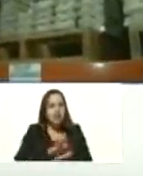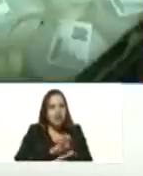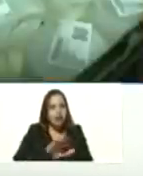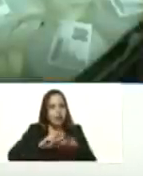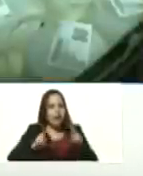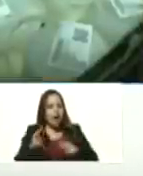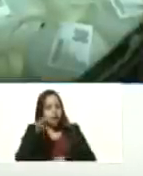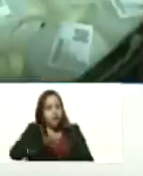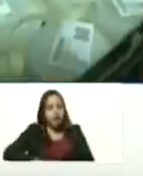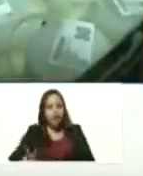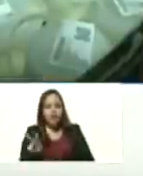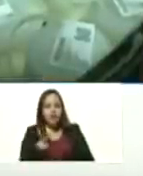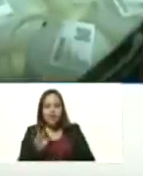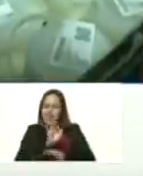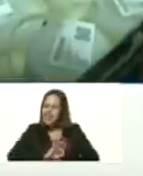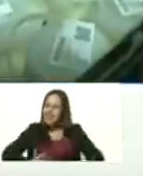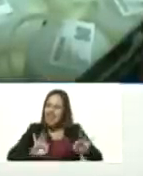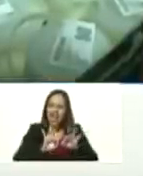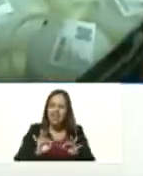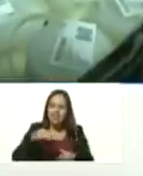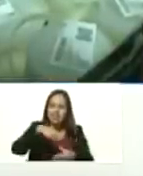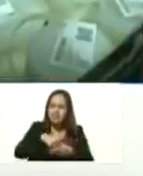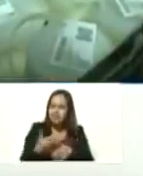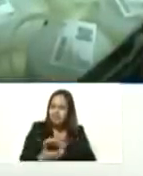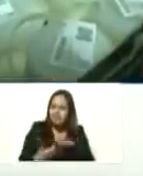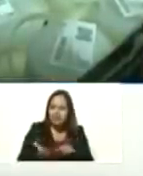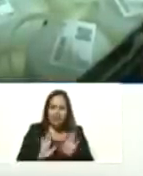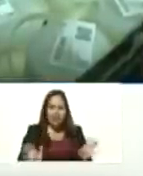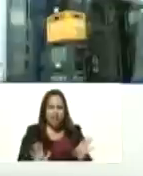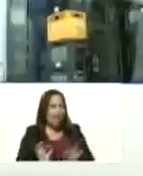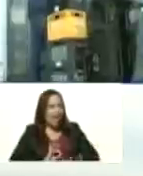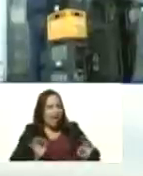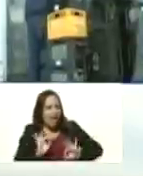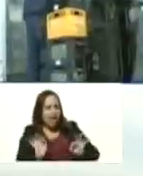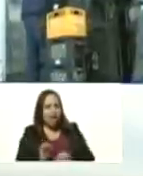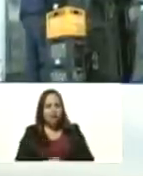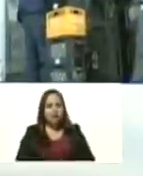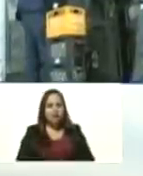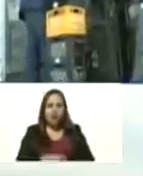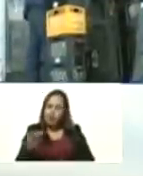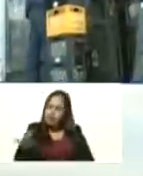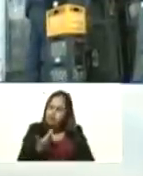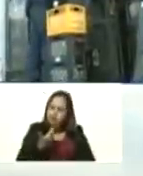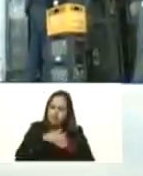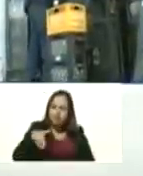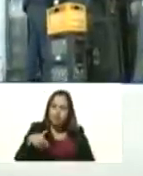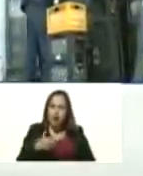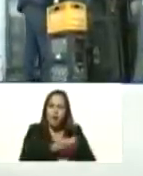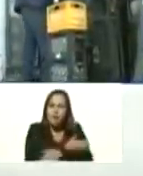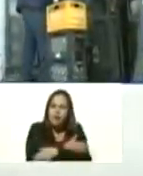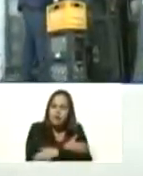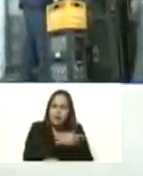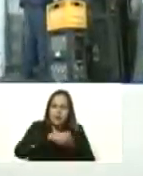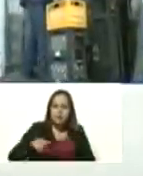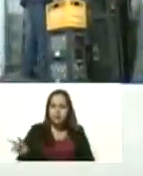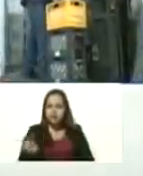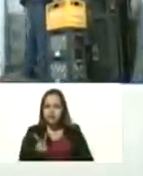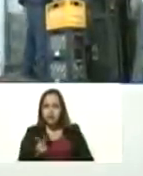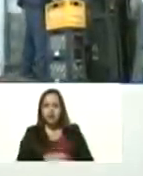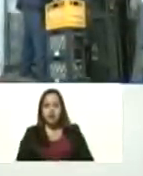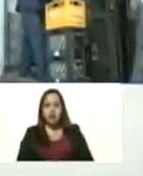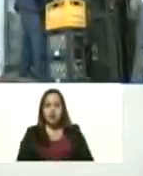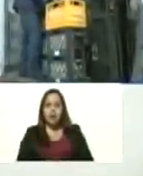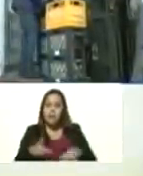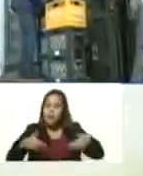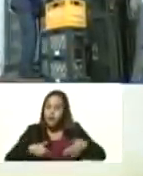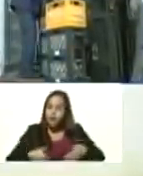paz venezolana que nadie lo sabotee nadie nadie vamos a abrazarnos todos los venezolanos y venezolanas para con